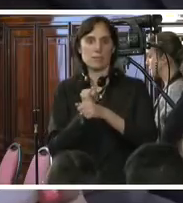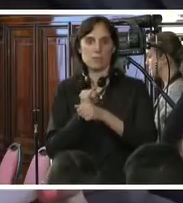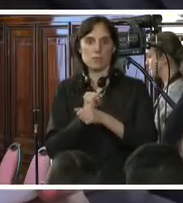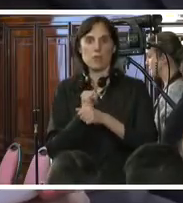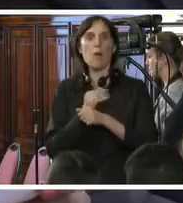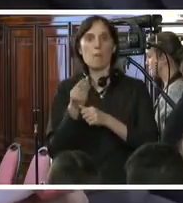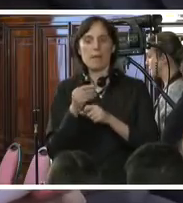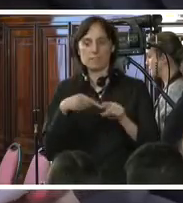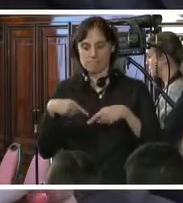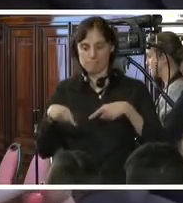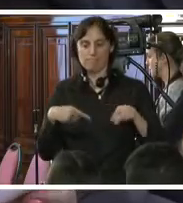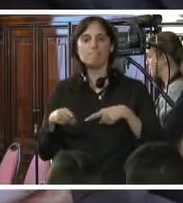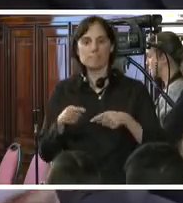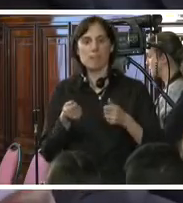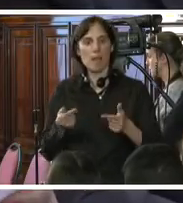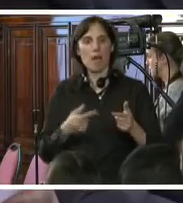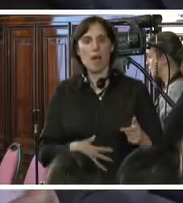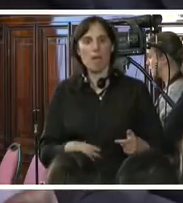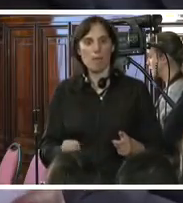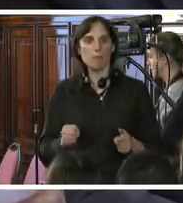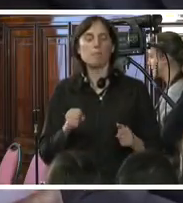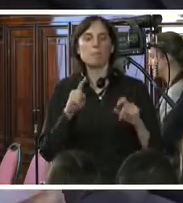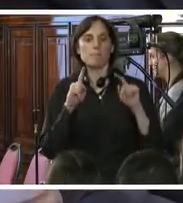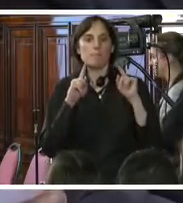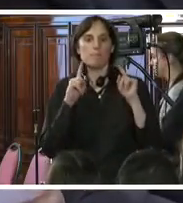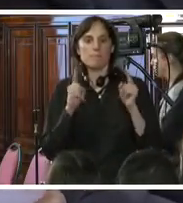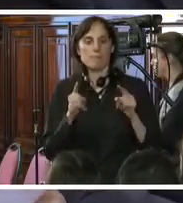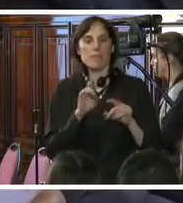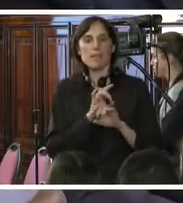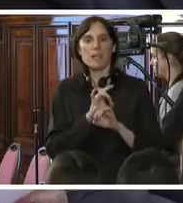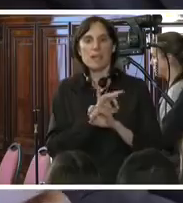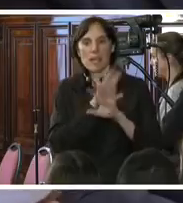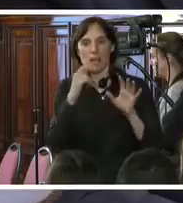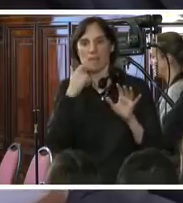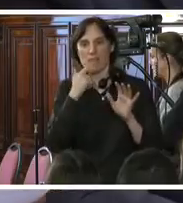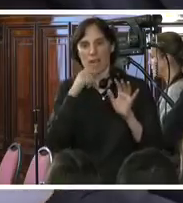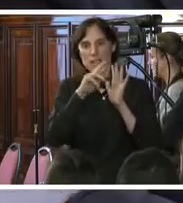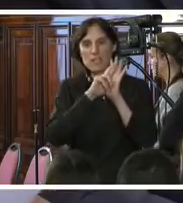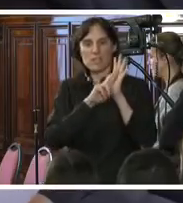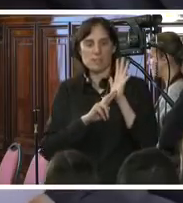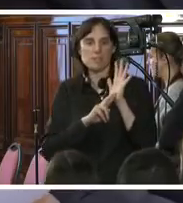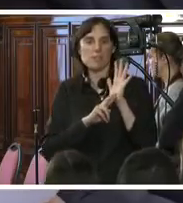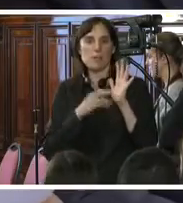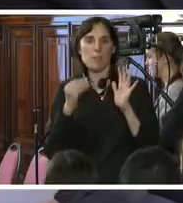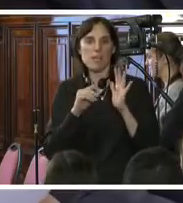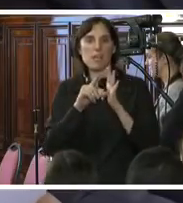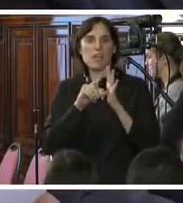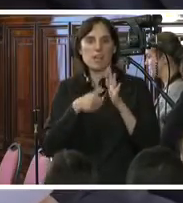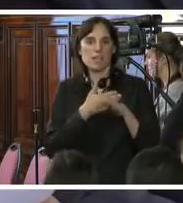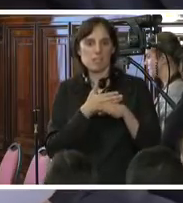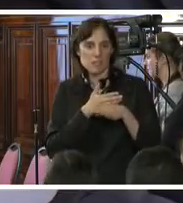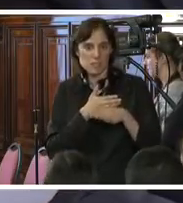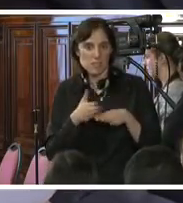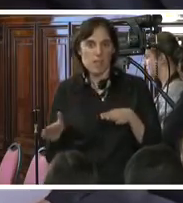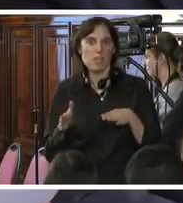a las solicitudes. Por un lado, está la falta de claridad en la regulación como una excusa para retrasar el seguimiento de las